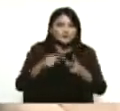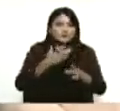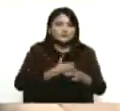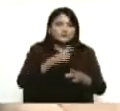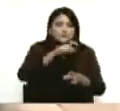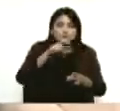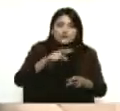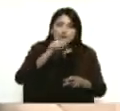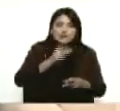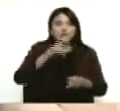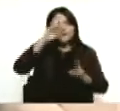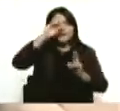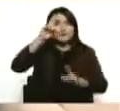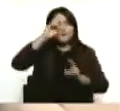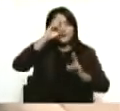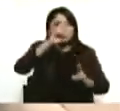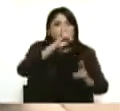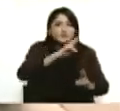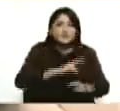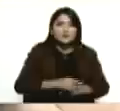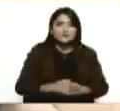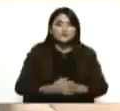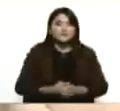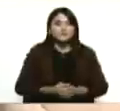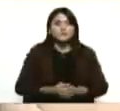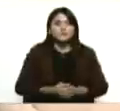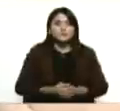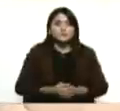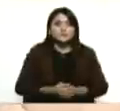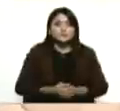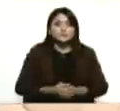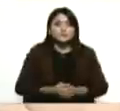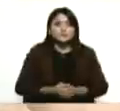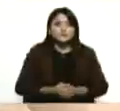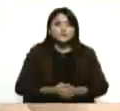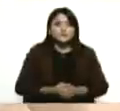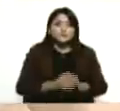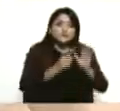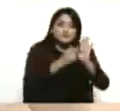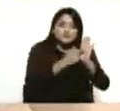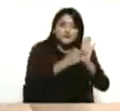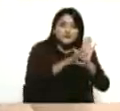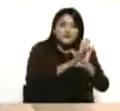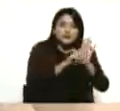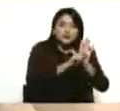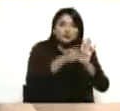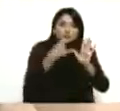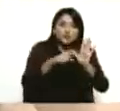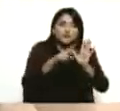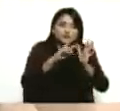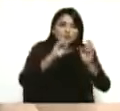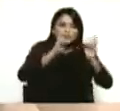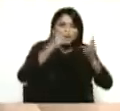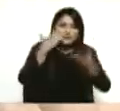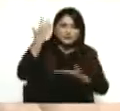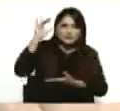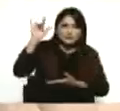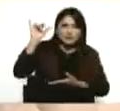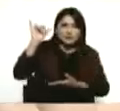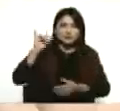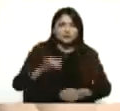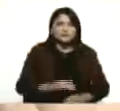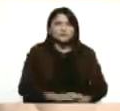respetar estrictamente, por supuesto, no solamente las potestades constitucionales que tienen en materia tributaria, sino también